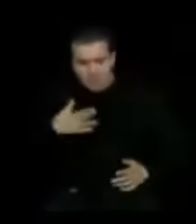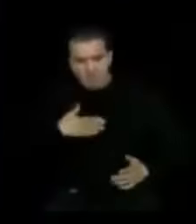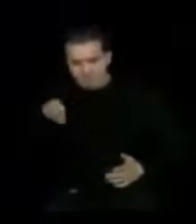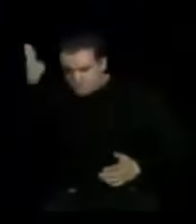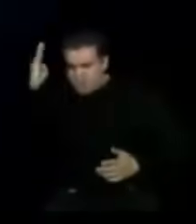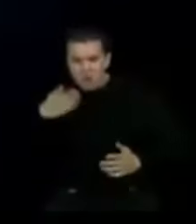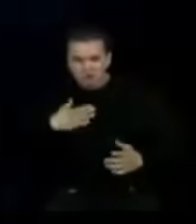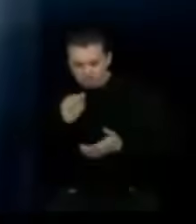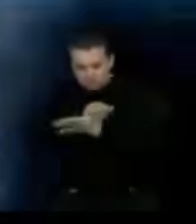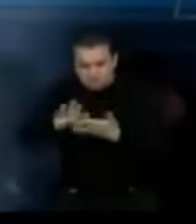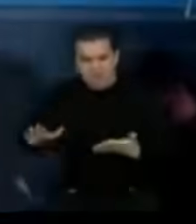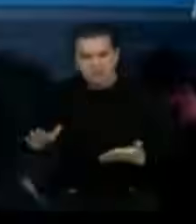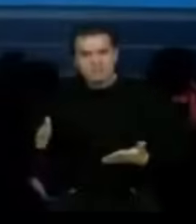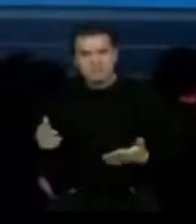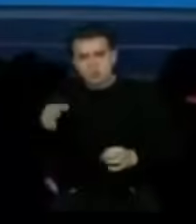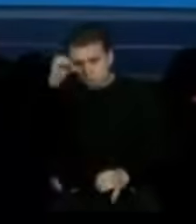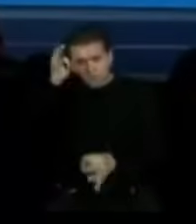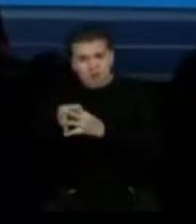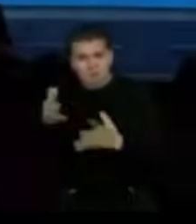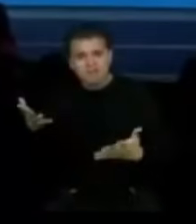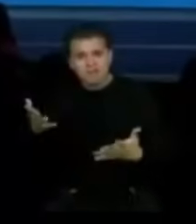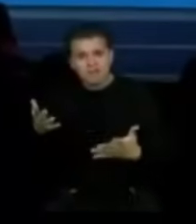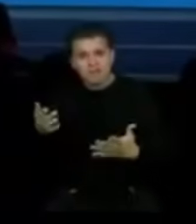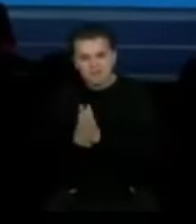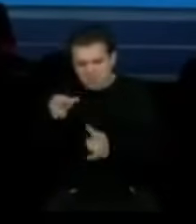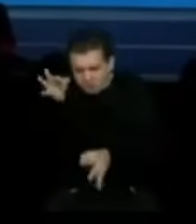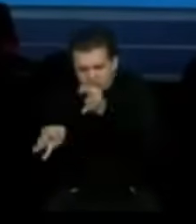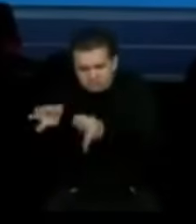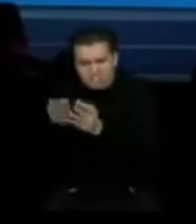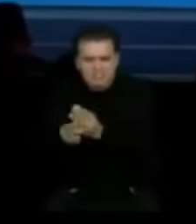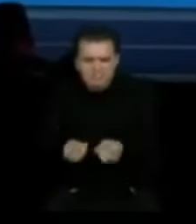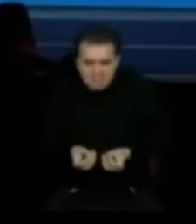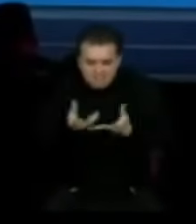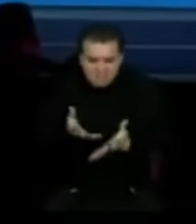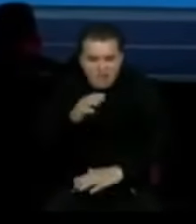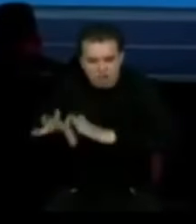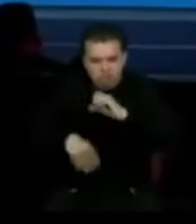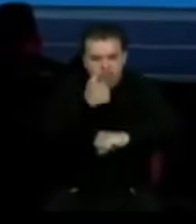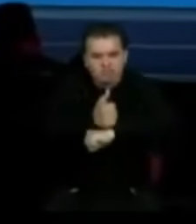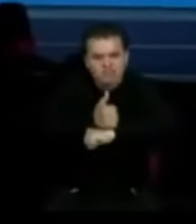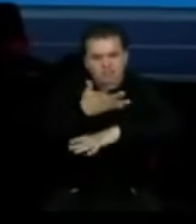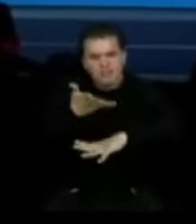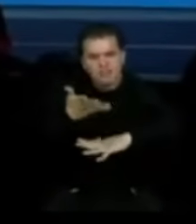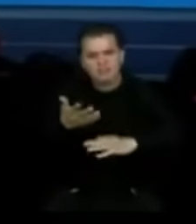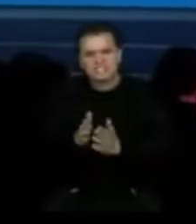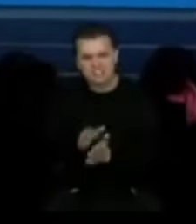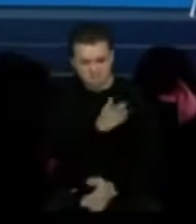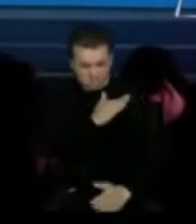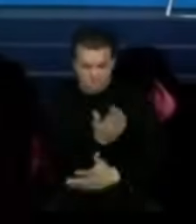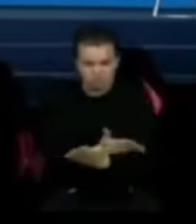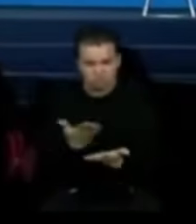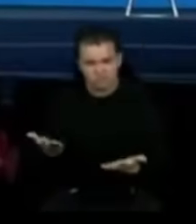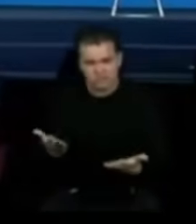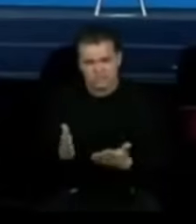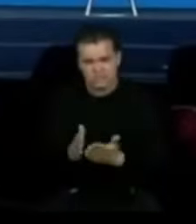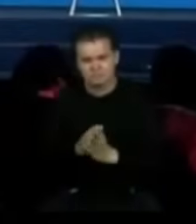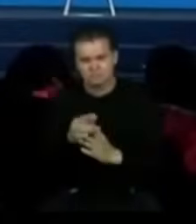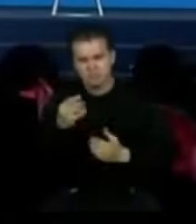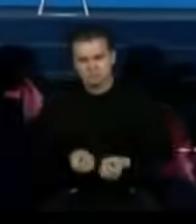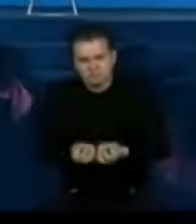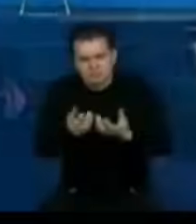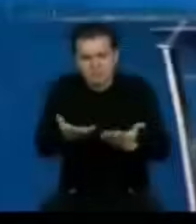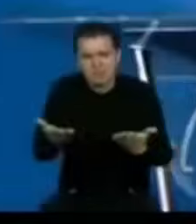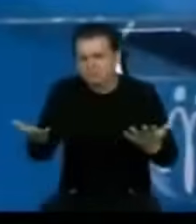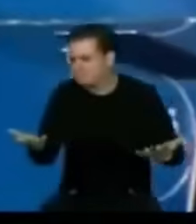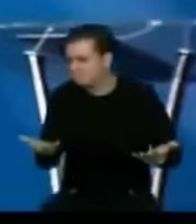soy santo por la fe. Esa justicia te da autoridad, te da fortaleza, te da